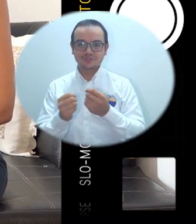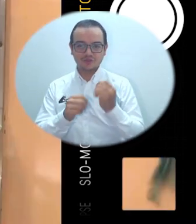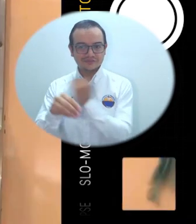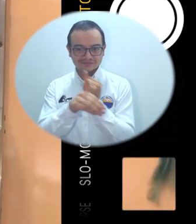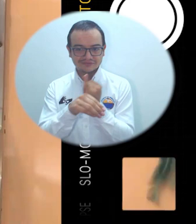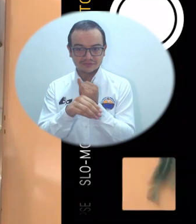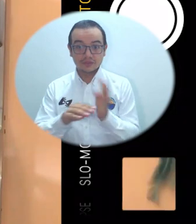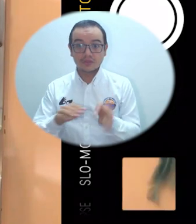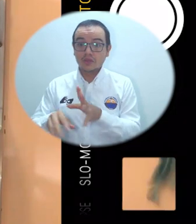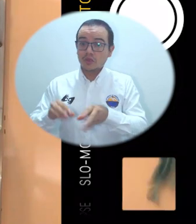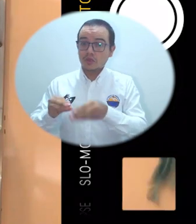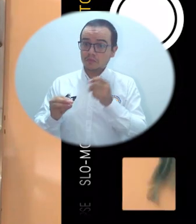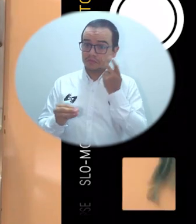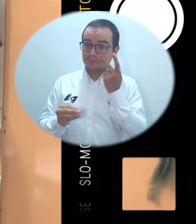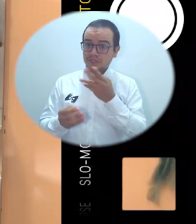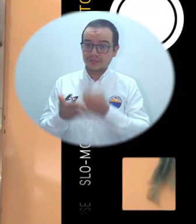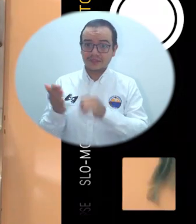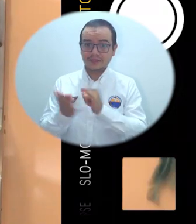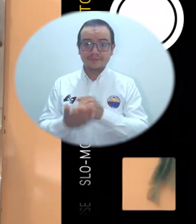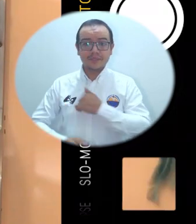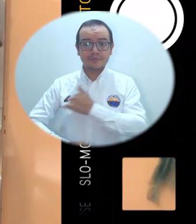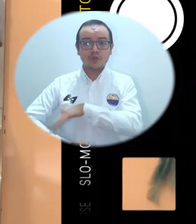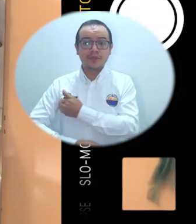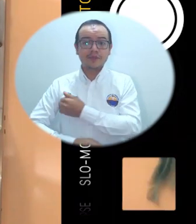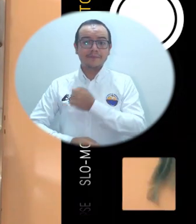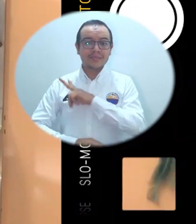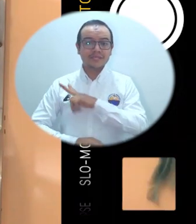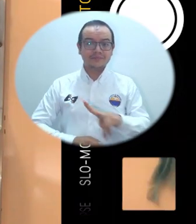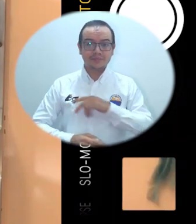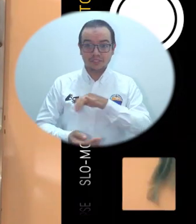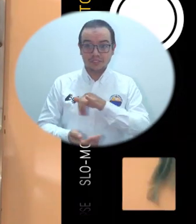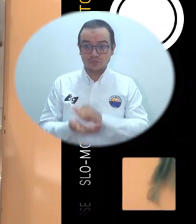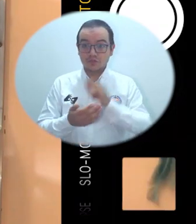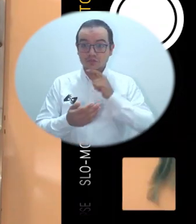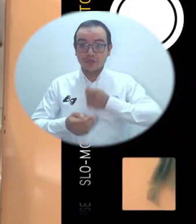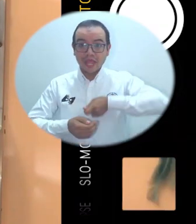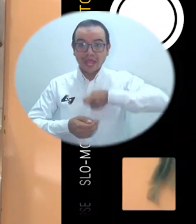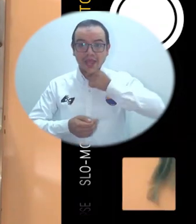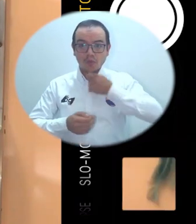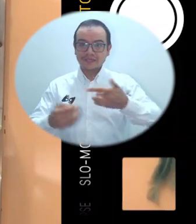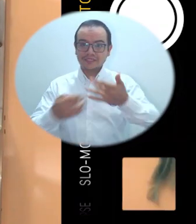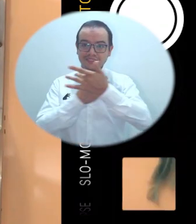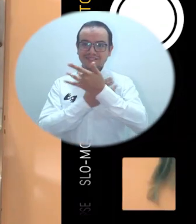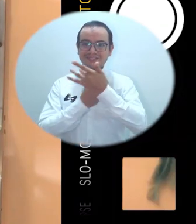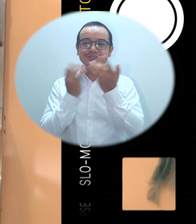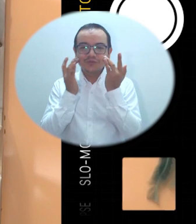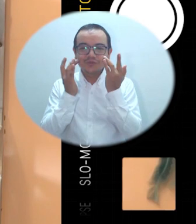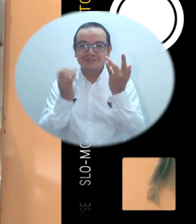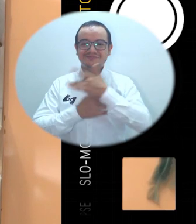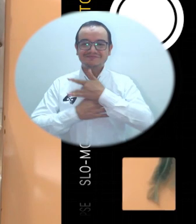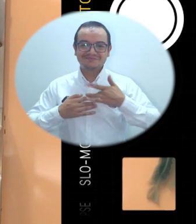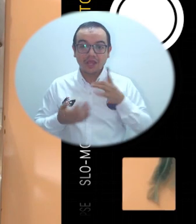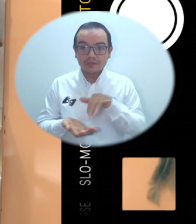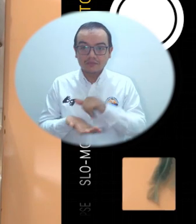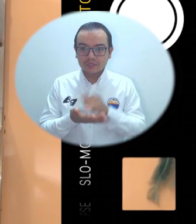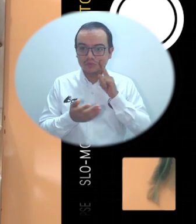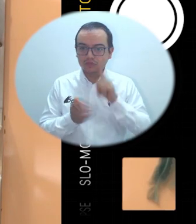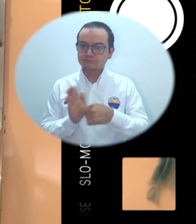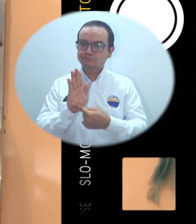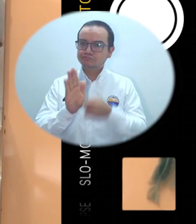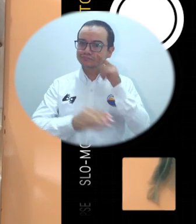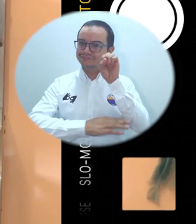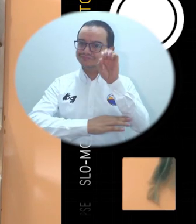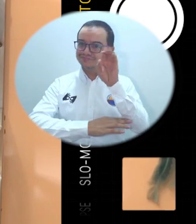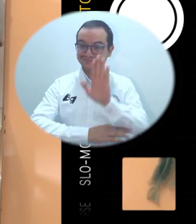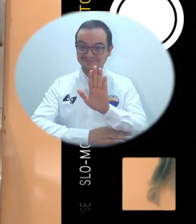Constitucional. Conocerán además la intervención del viceministro de Agua y Saneamiento, quien dirigió la última sesión de la Cátedra Abierta